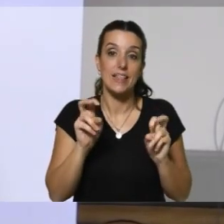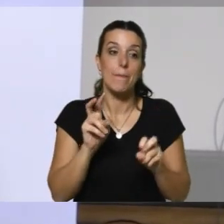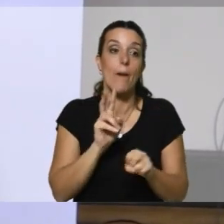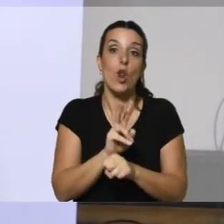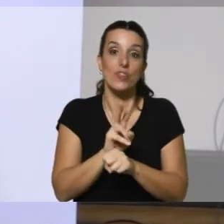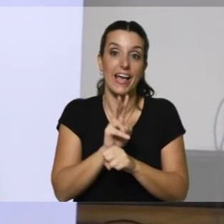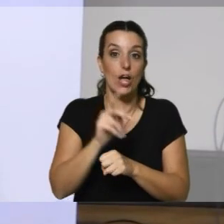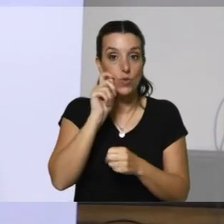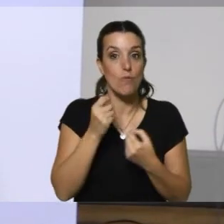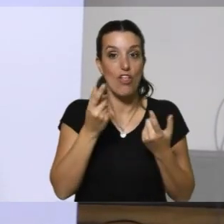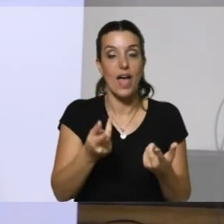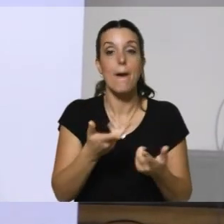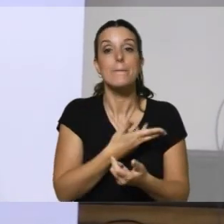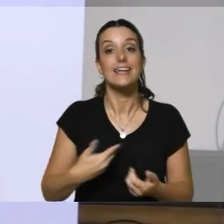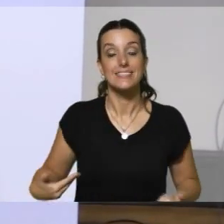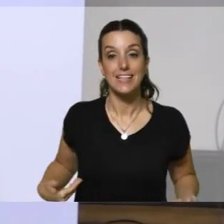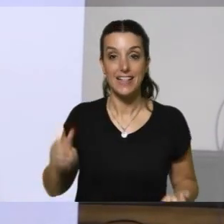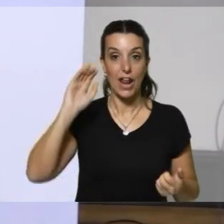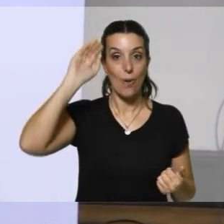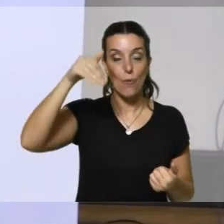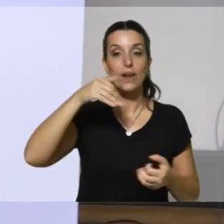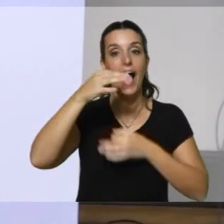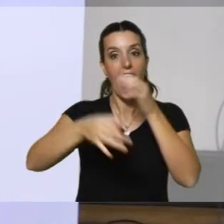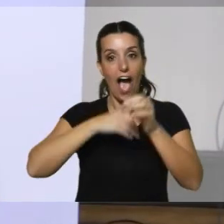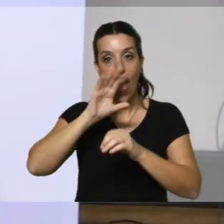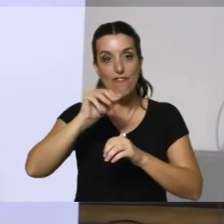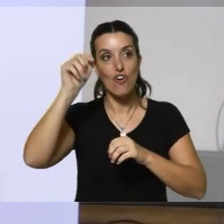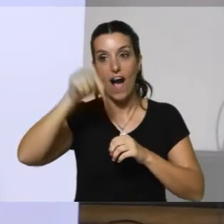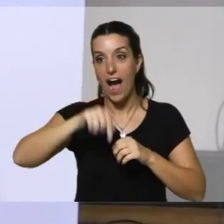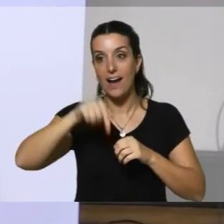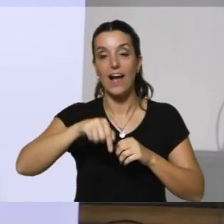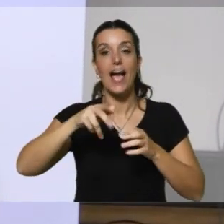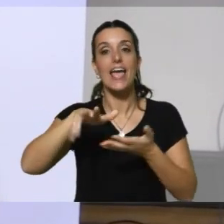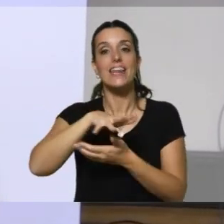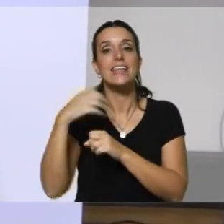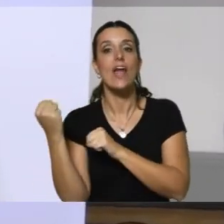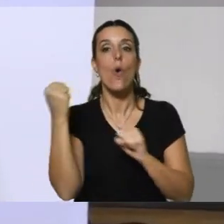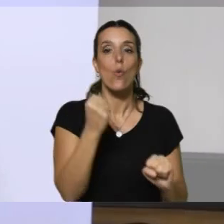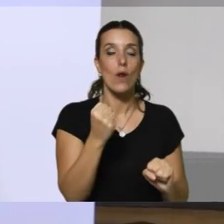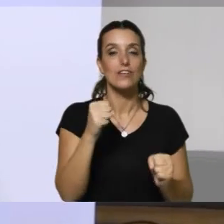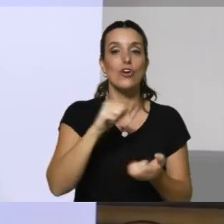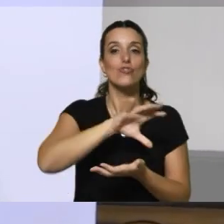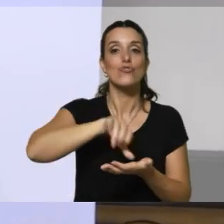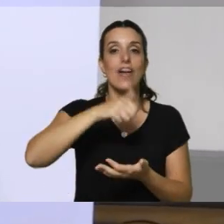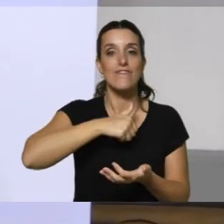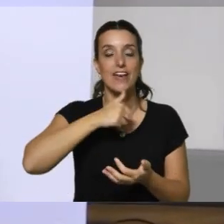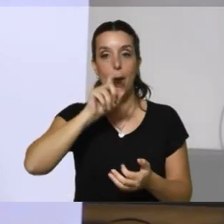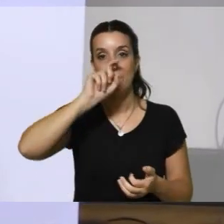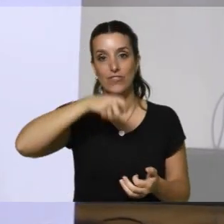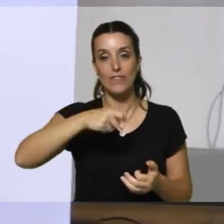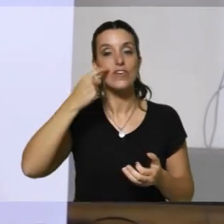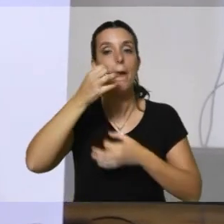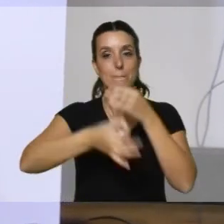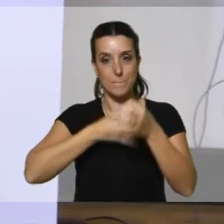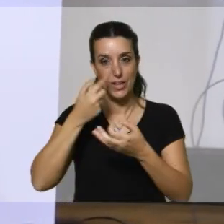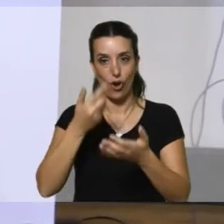ofrecen turismo. El presidente de la República hizo uso de la palabra aquí en esta inauguración en la ciudad vieja de Montevideo y lo